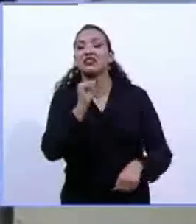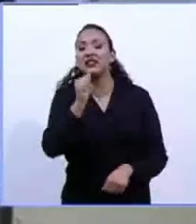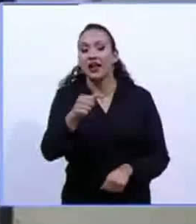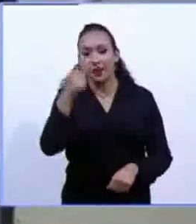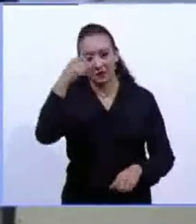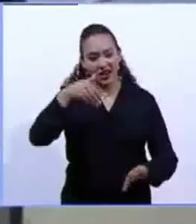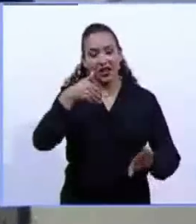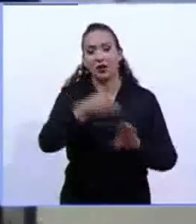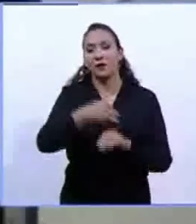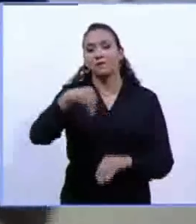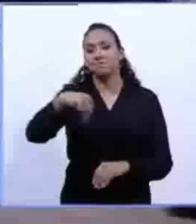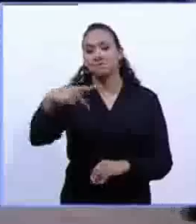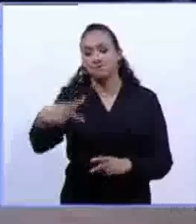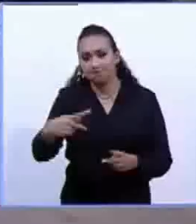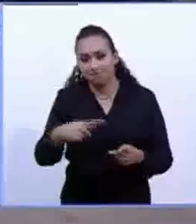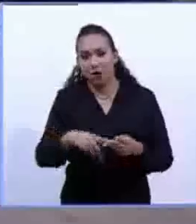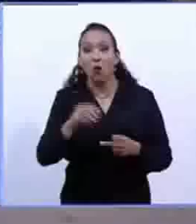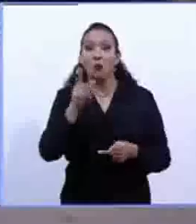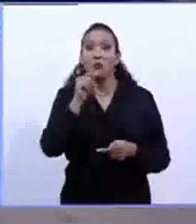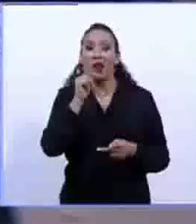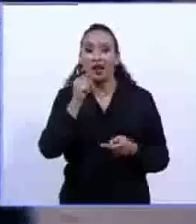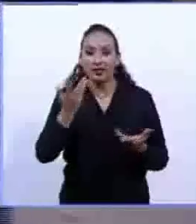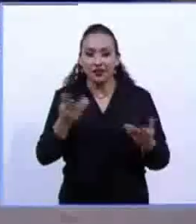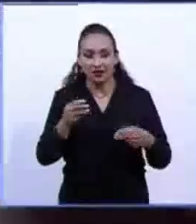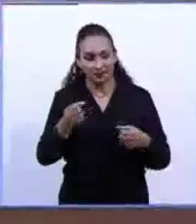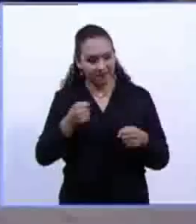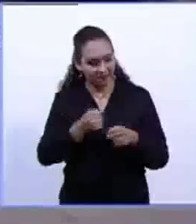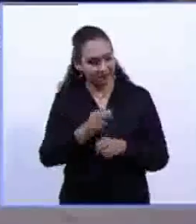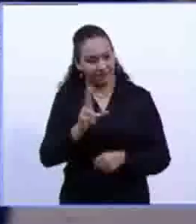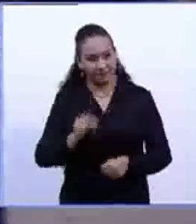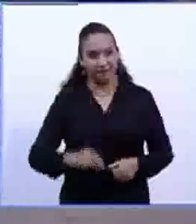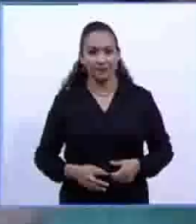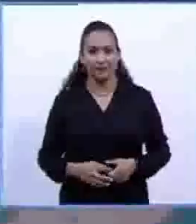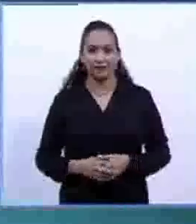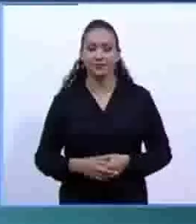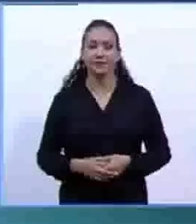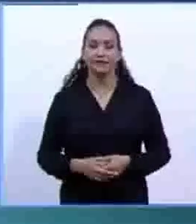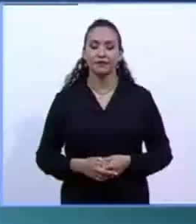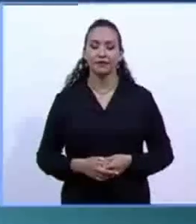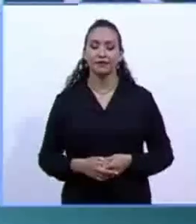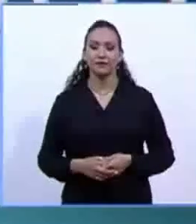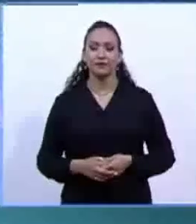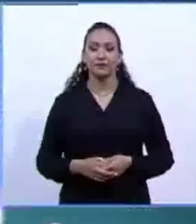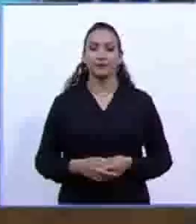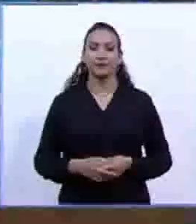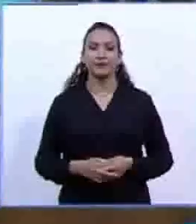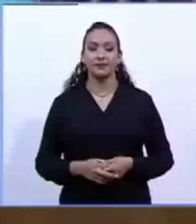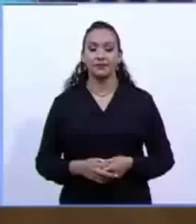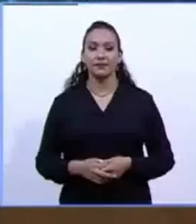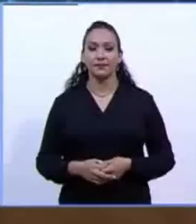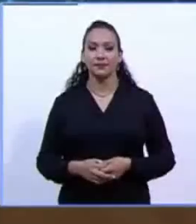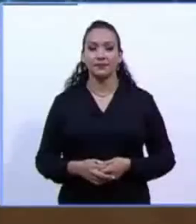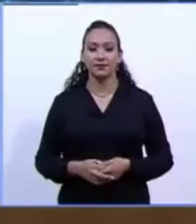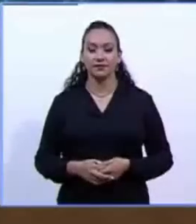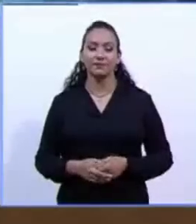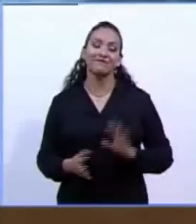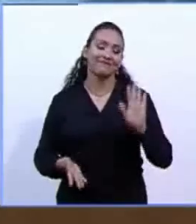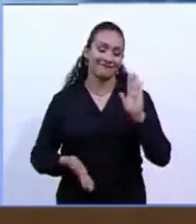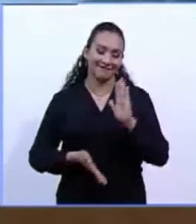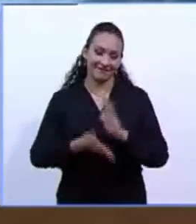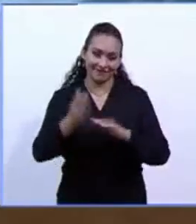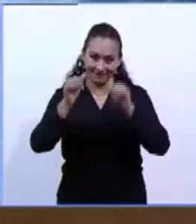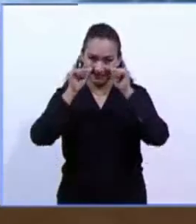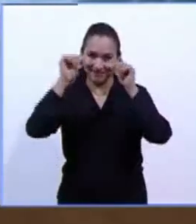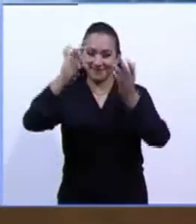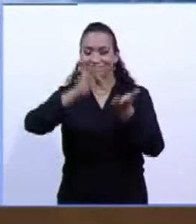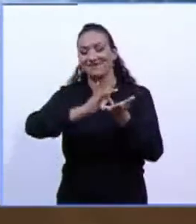ministerios públicos y para policías. Y ya nos vamos, como